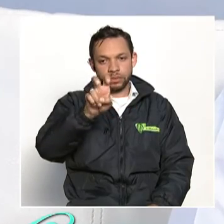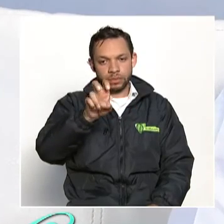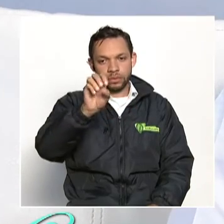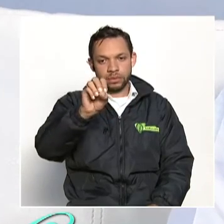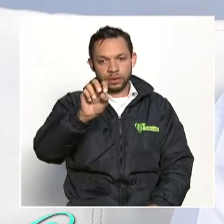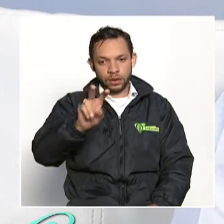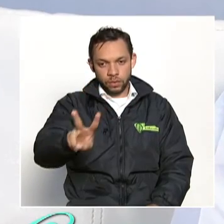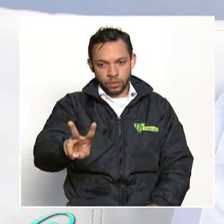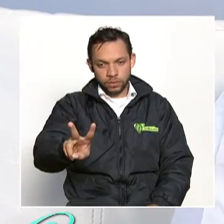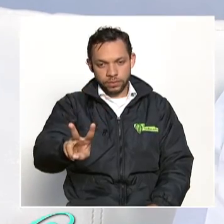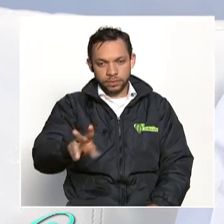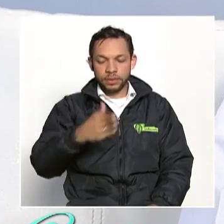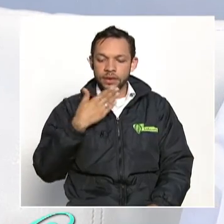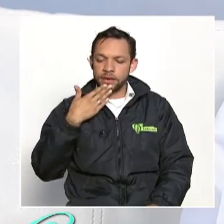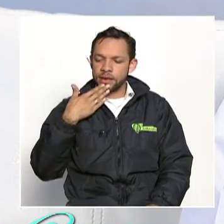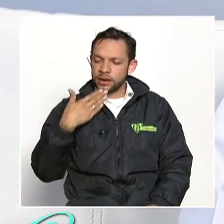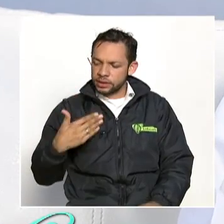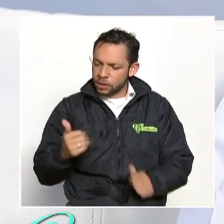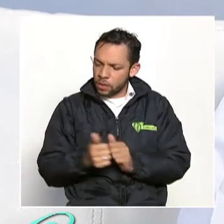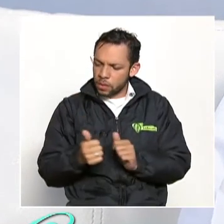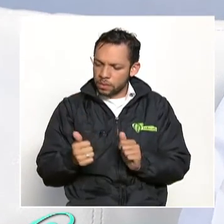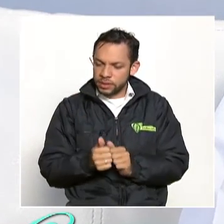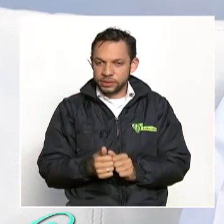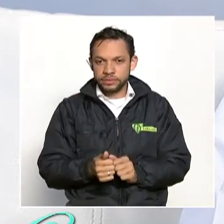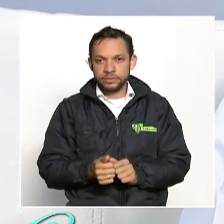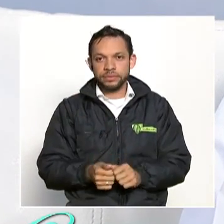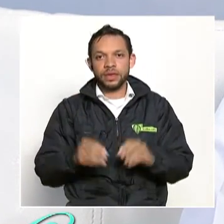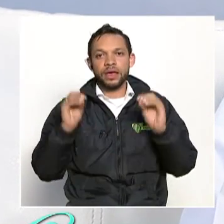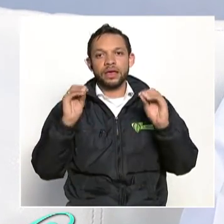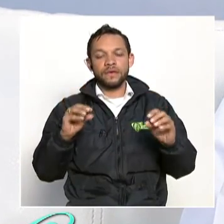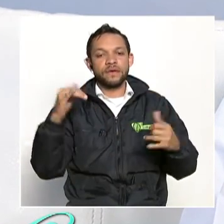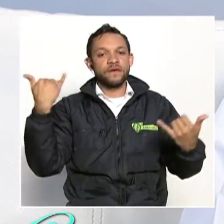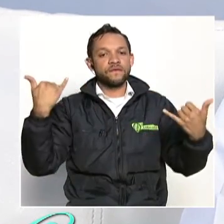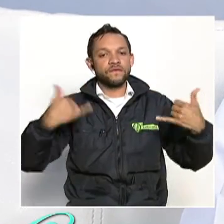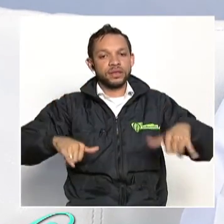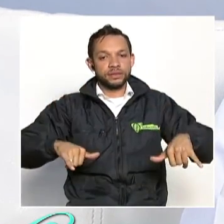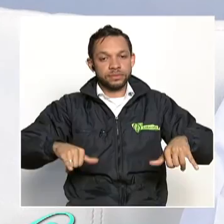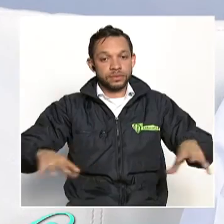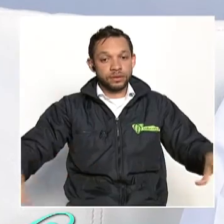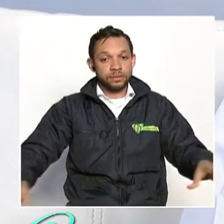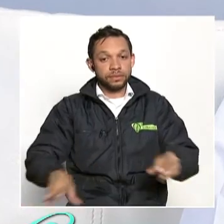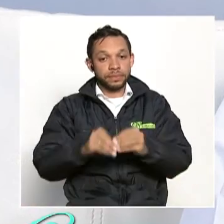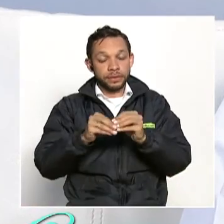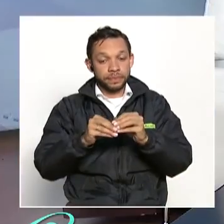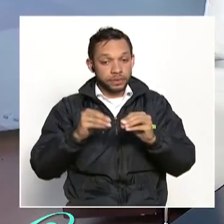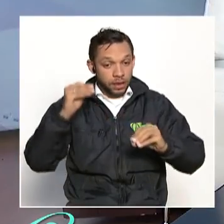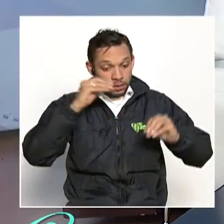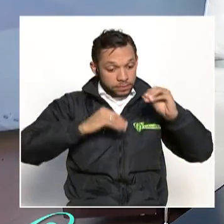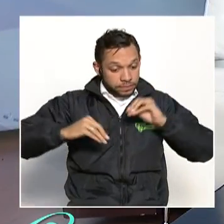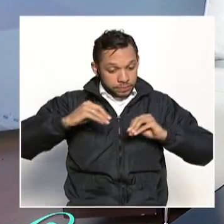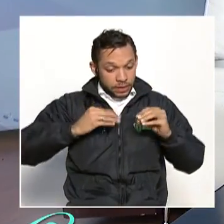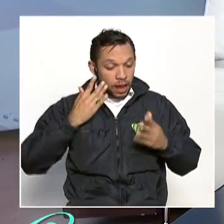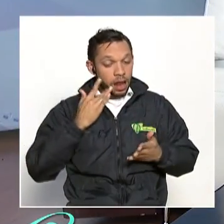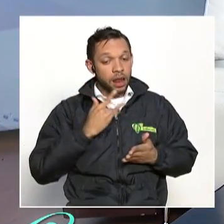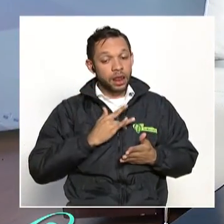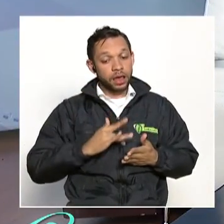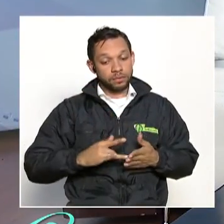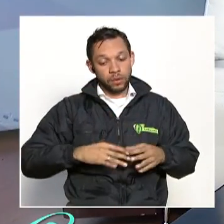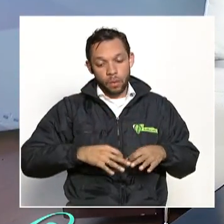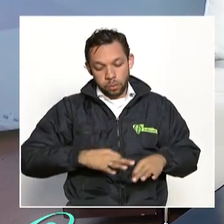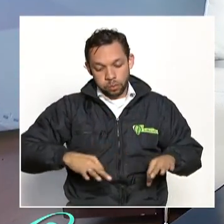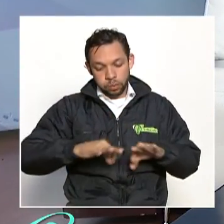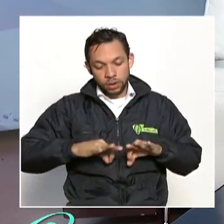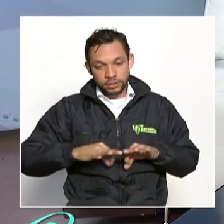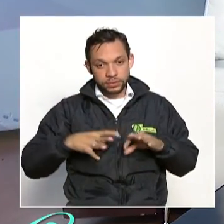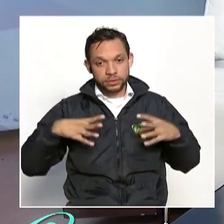310-499-5702. Doctor Carlos González, muchas gracias. Bueno, yo quisiera rematar diciendo que si nos hacemos esas limpiezas interiores, toda